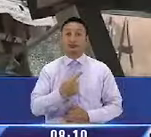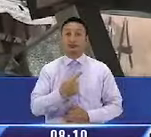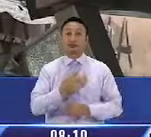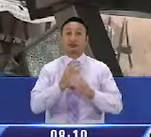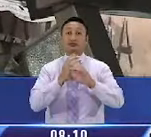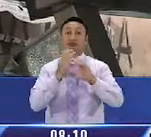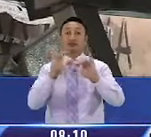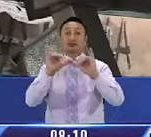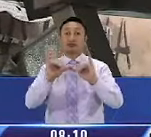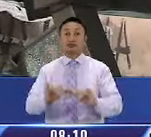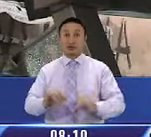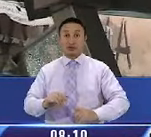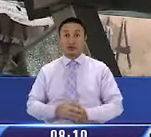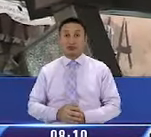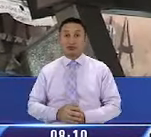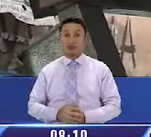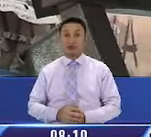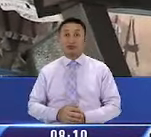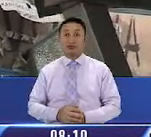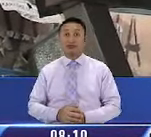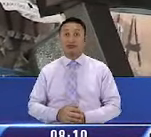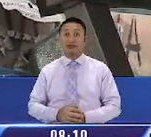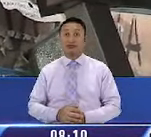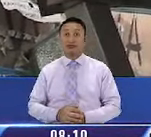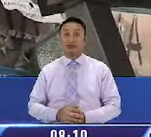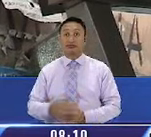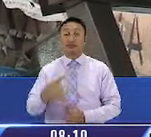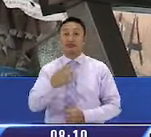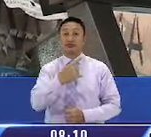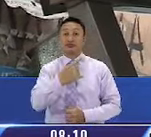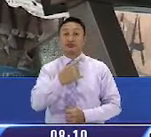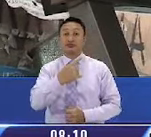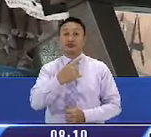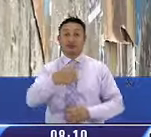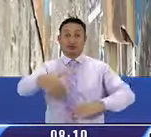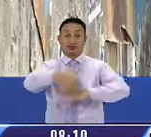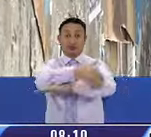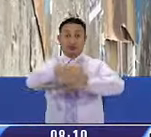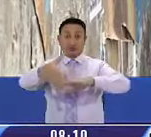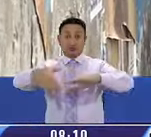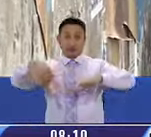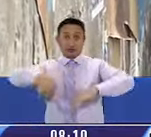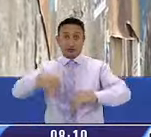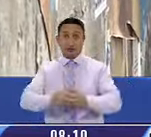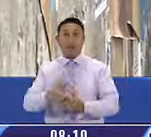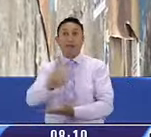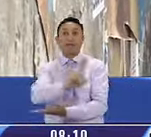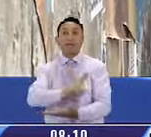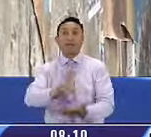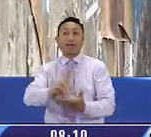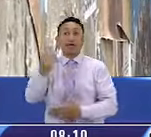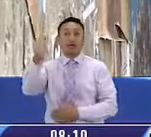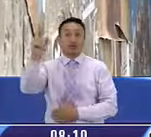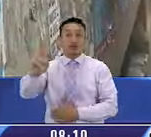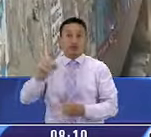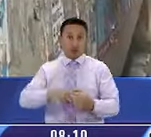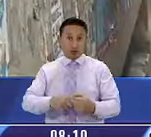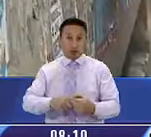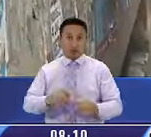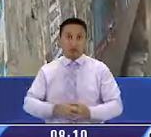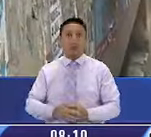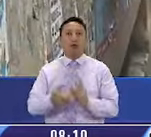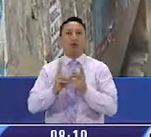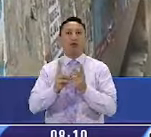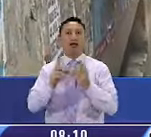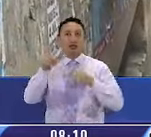ubicada exactamente sobre las calles Rodrigo de Chávez y 5 de Junio en el sector de la Villa Flora al sur de Quito.